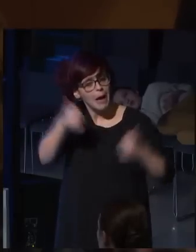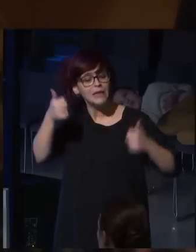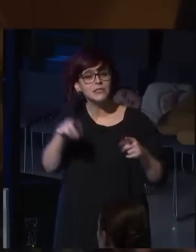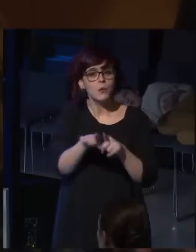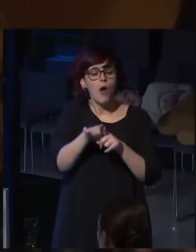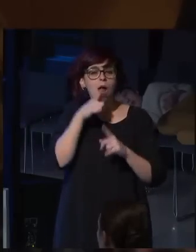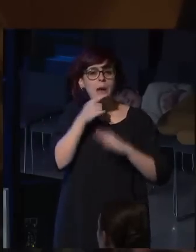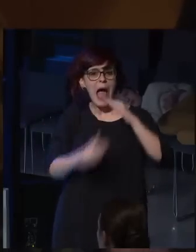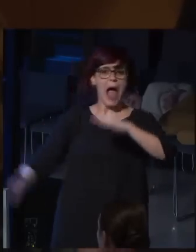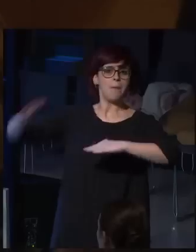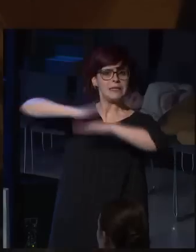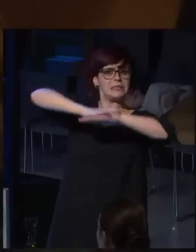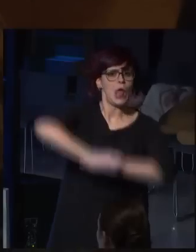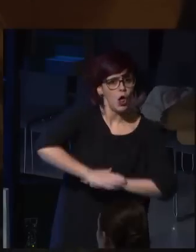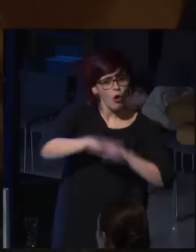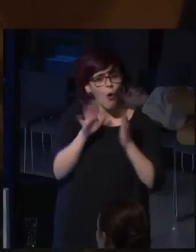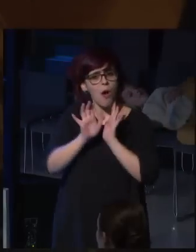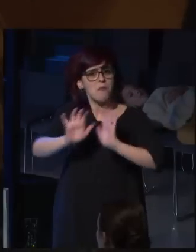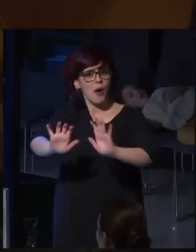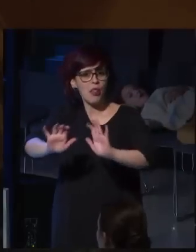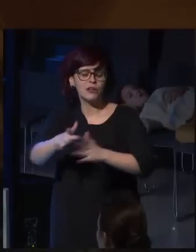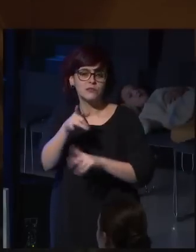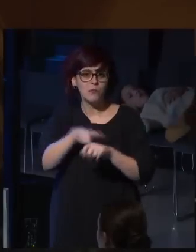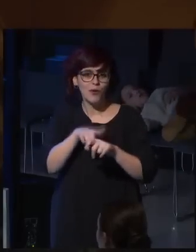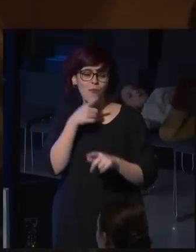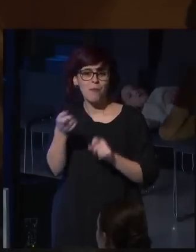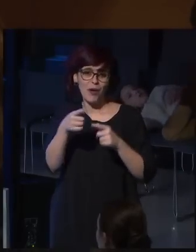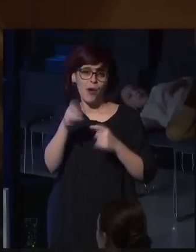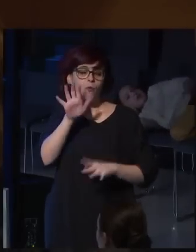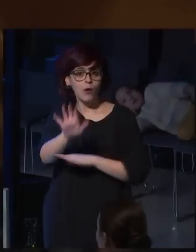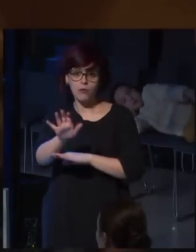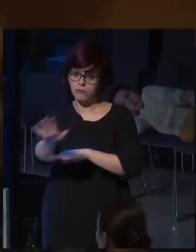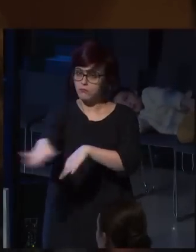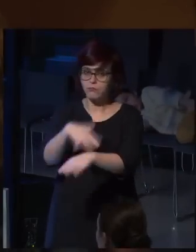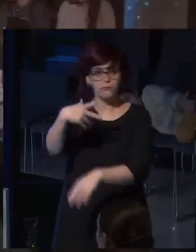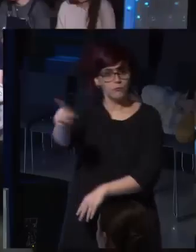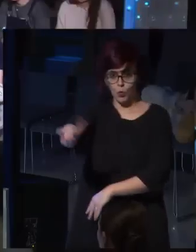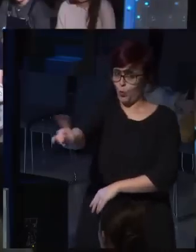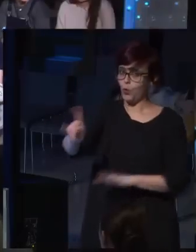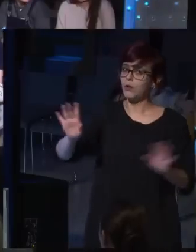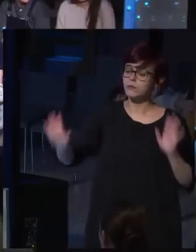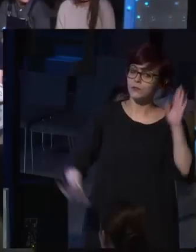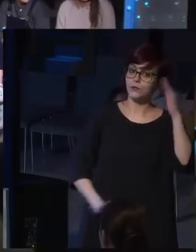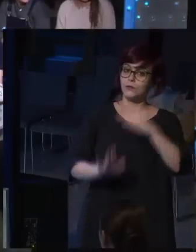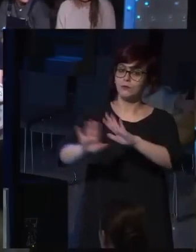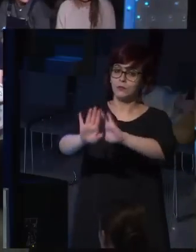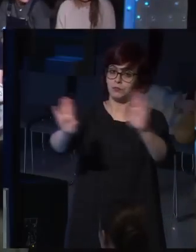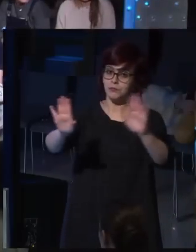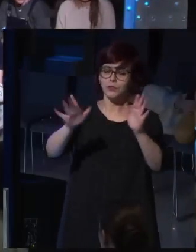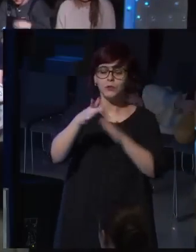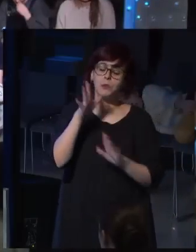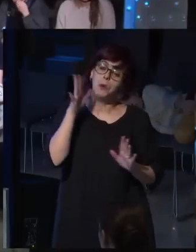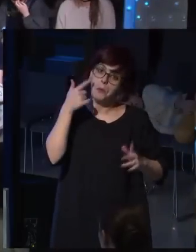Eso del aplastador empujador parece un poco caricaturesco. No, no, eso es verdad. Está aquí, está aquí en la exposición. Está arriba. Y luego